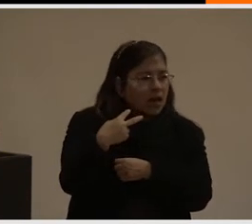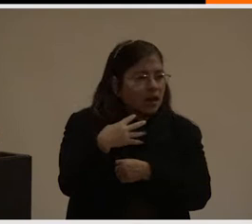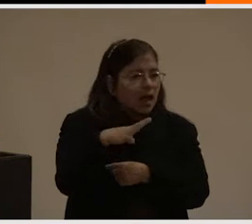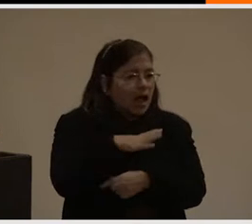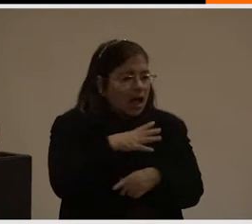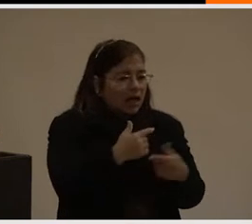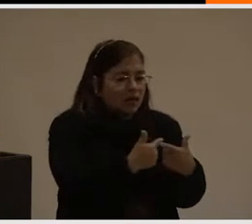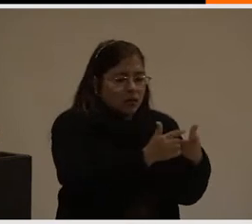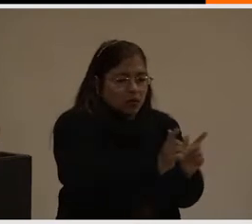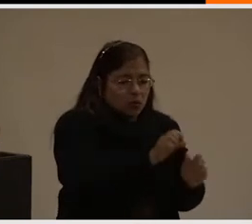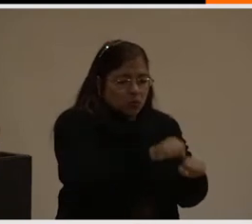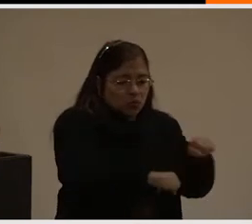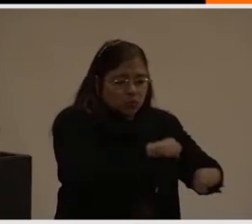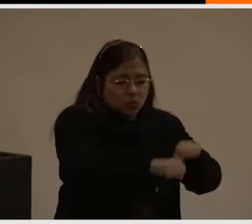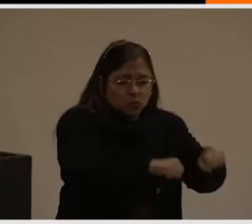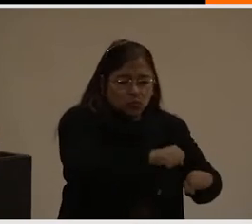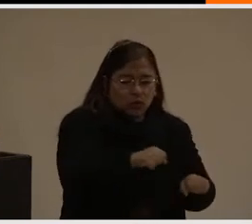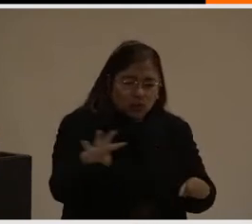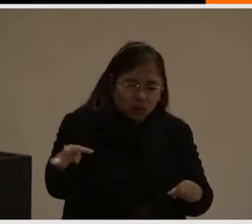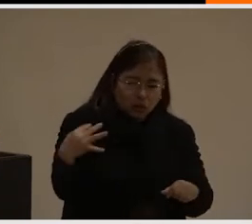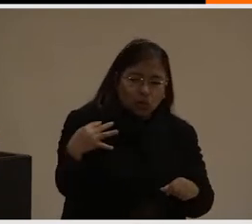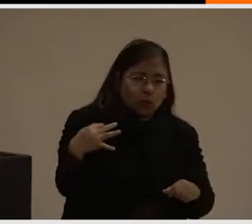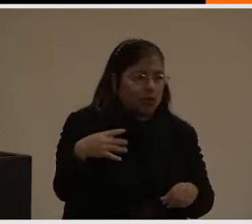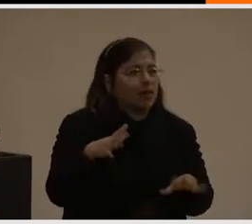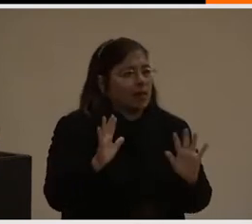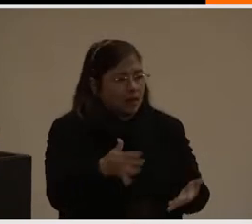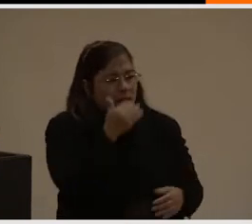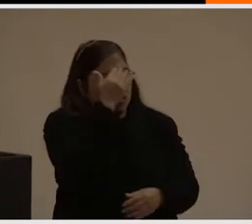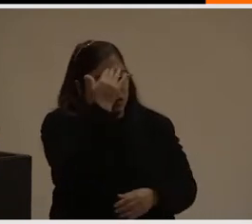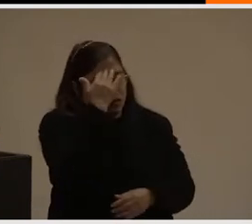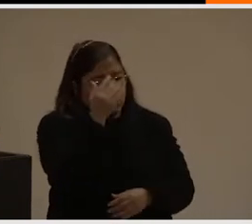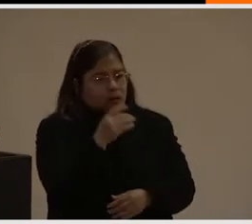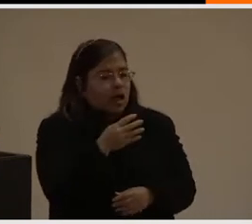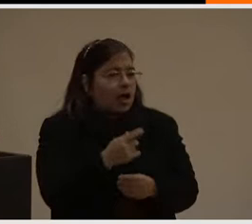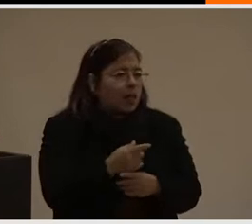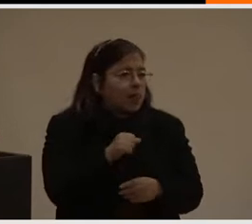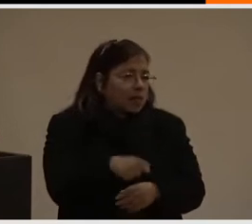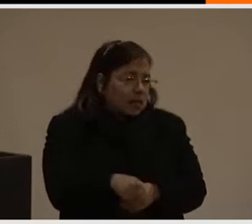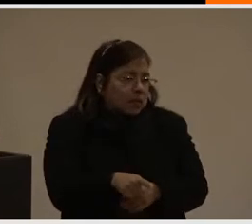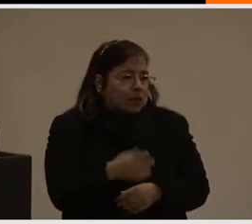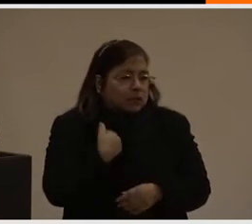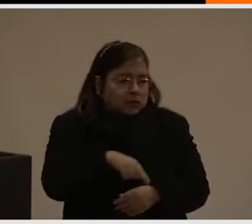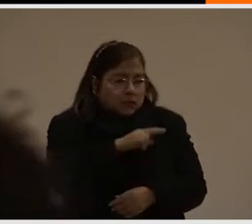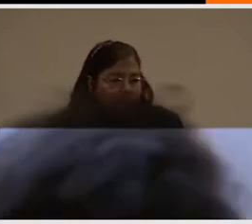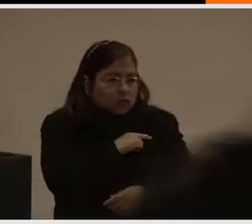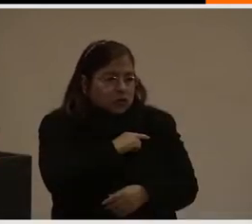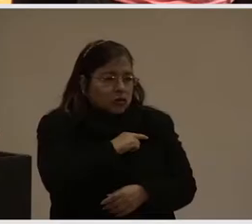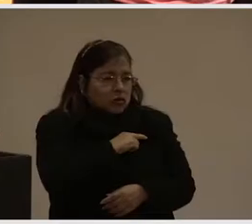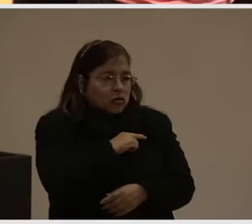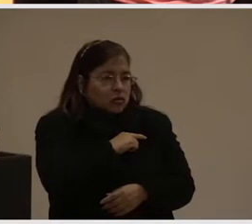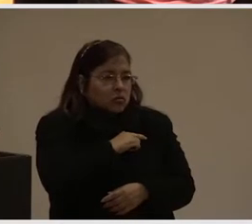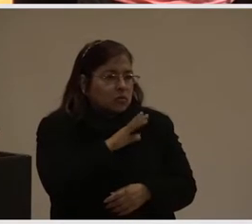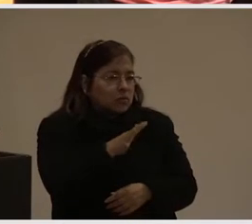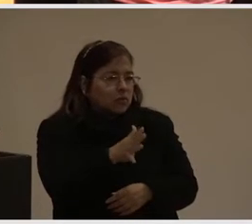pues no había paseos urbanos en la ciudad además era un contexto como ustedes saben este por